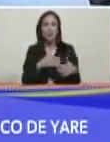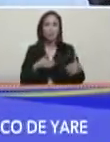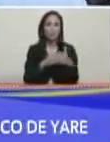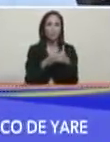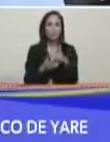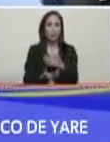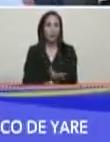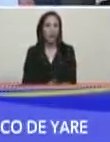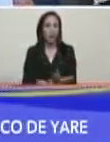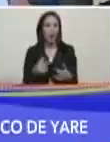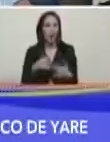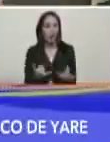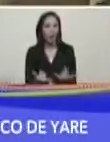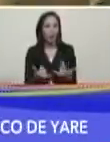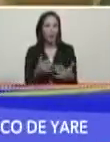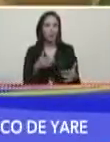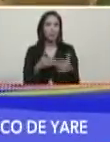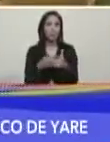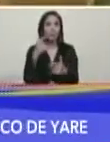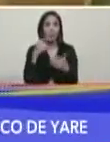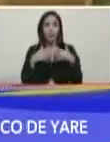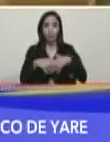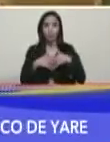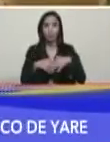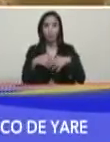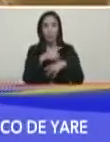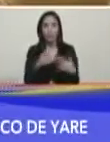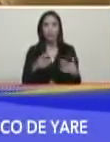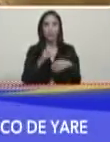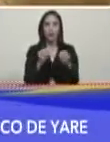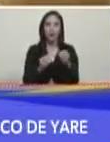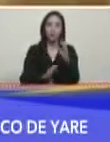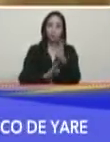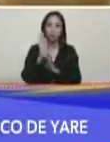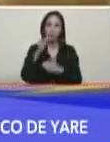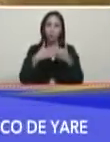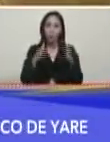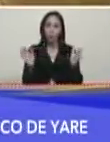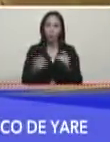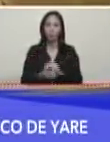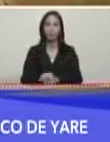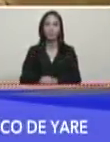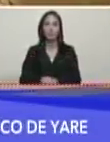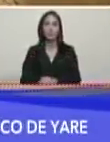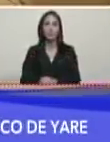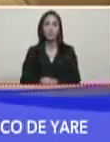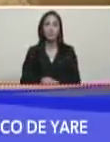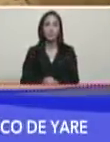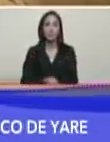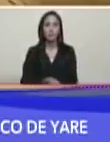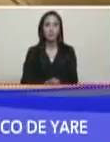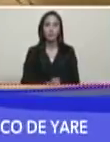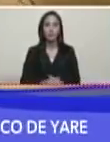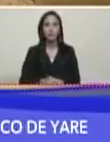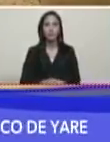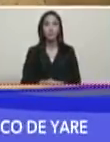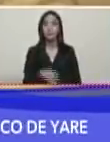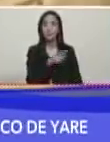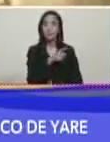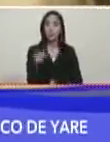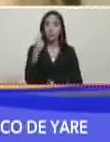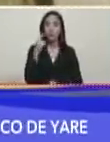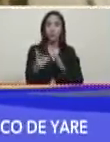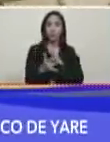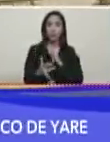para recuperar es tan importante como cualquier otra guerra, es una guerra por recuperar. Ustedes practicaron la tecnología